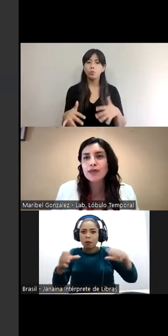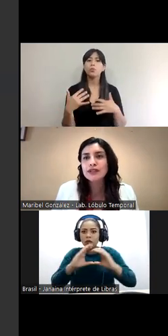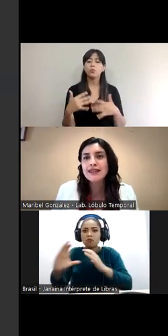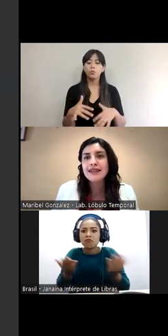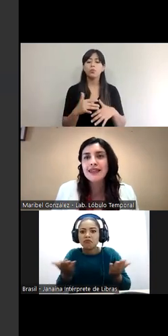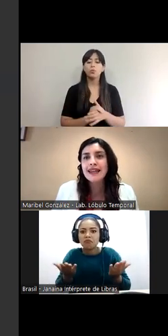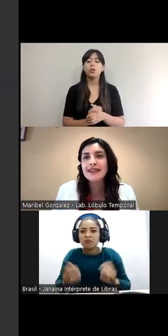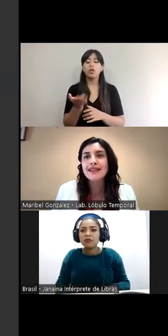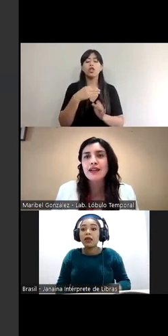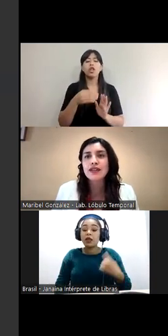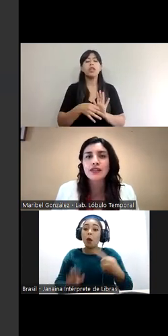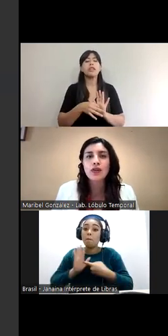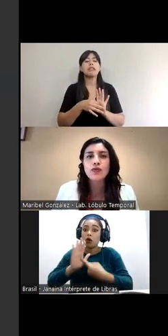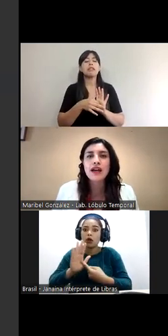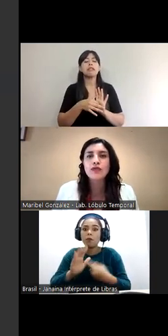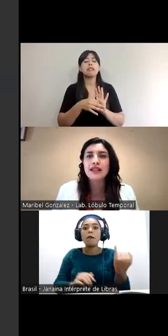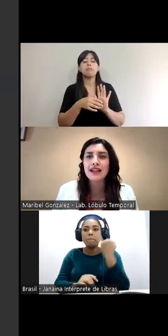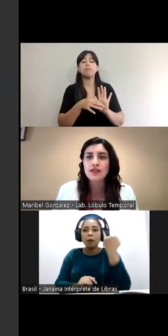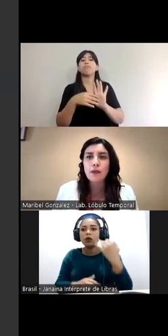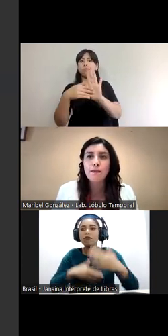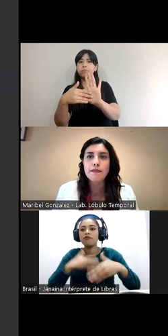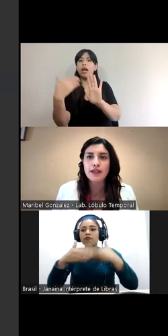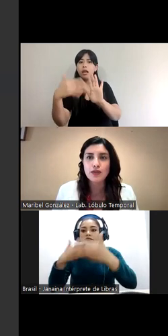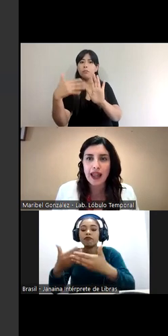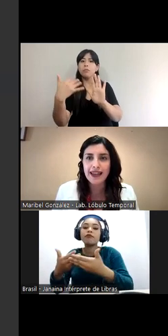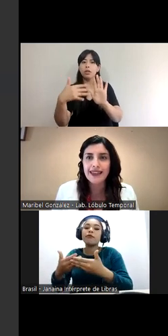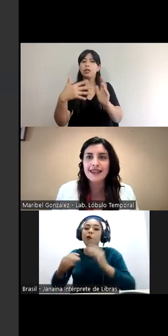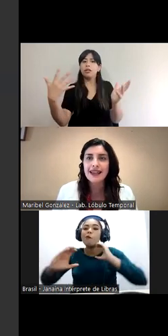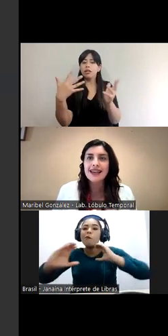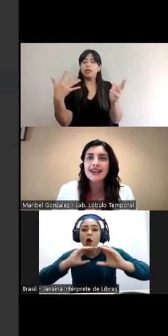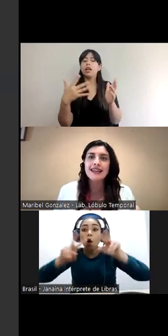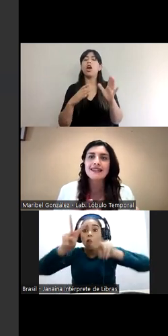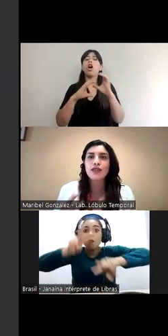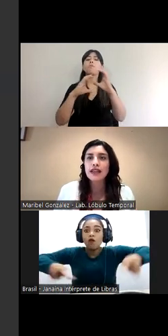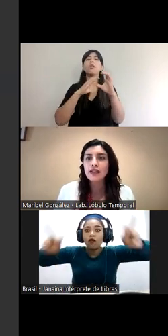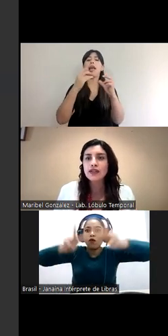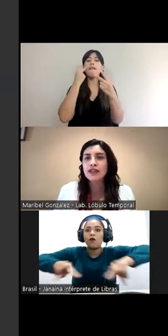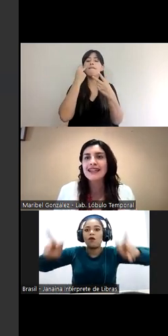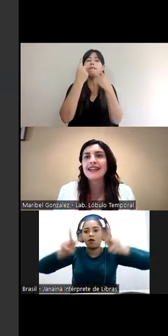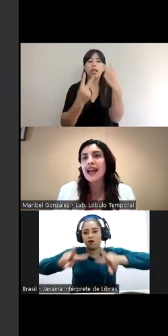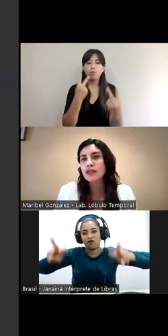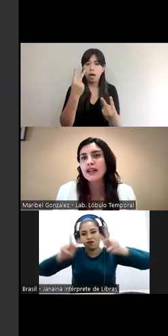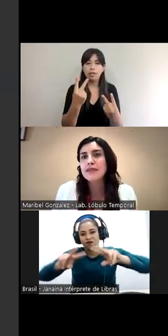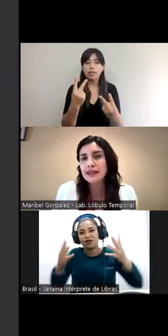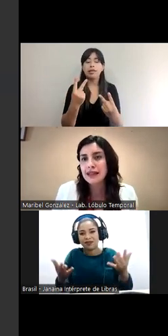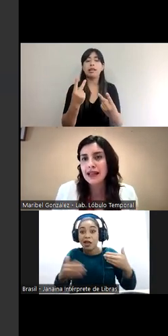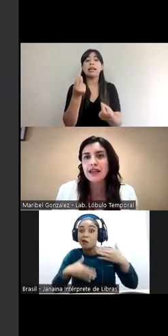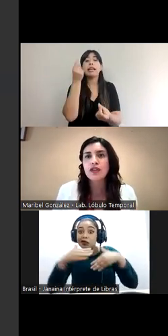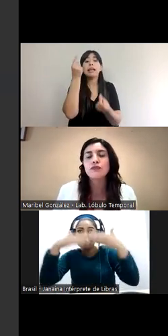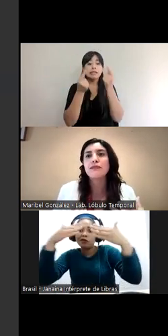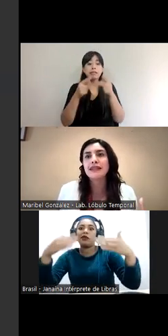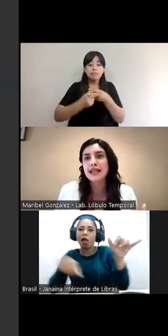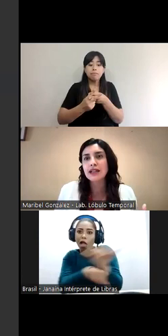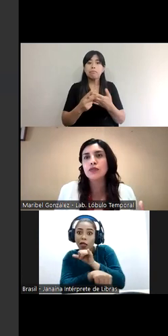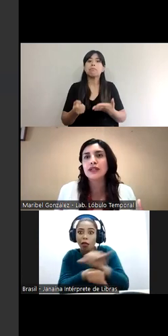la importancia de ir desarrollando una comunicación visual, es decir, ir desarrollando y creando herramientas que